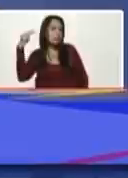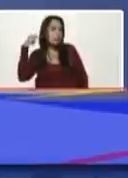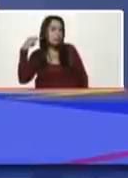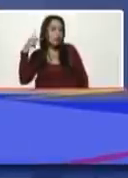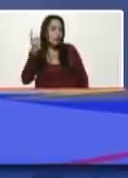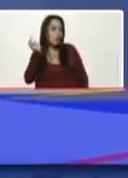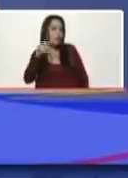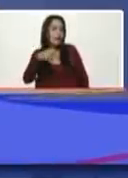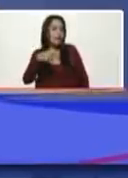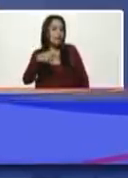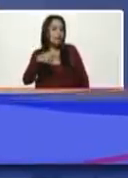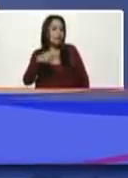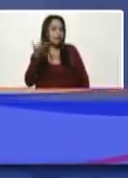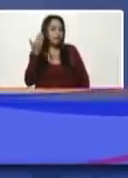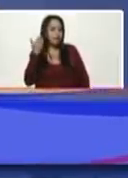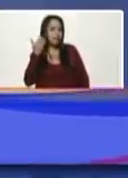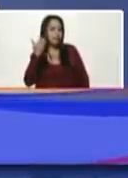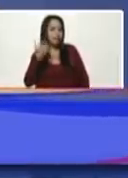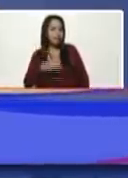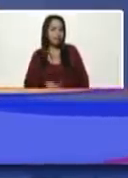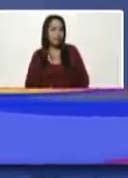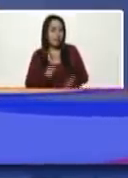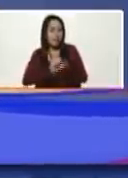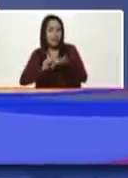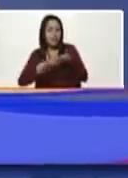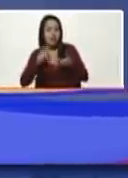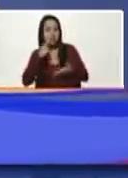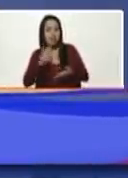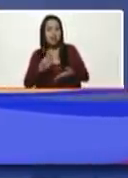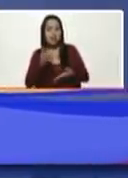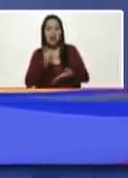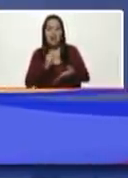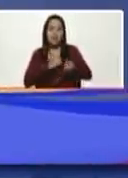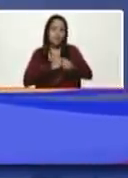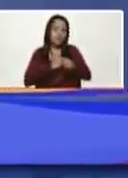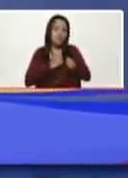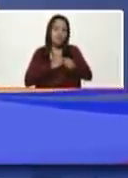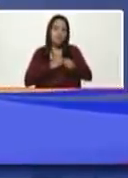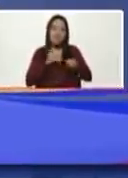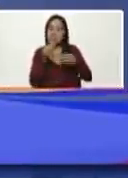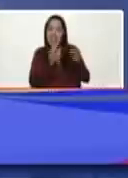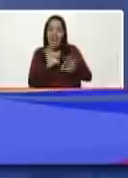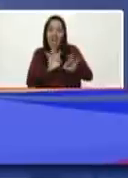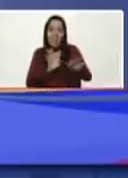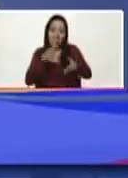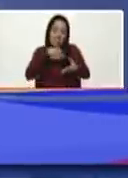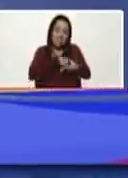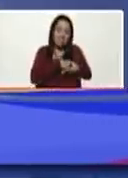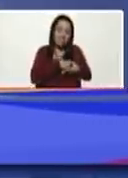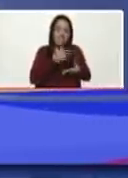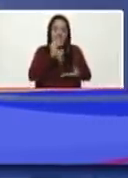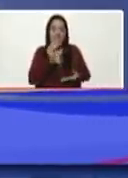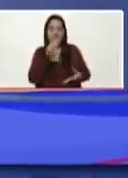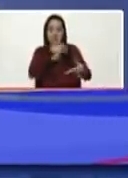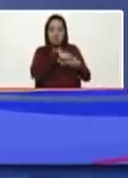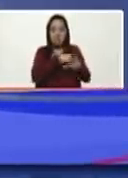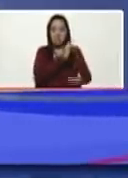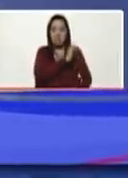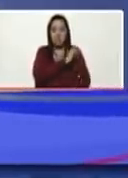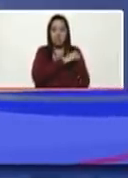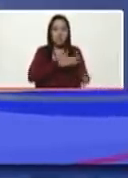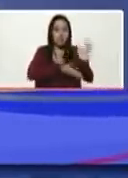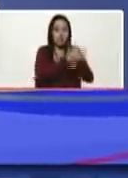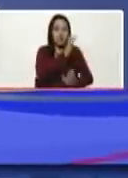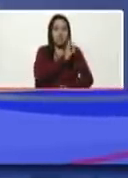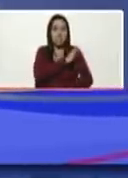mes me escribió y me dijo que tenía vacía el alma, que estaba por allá en Chile, que había